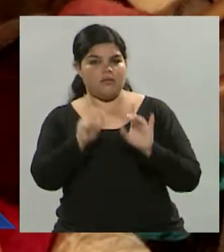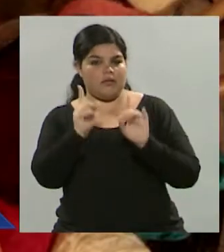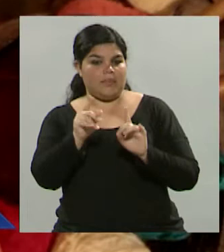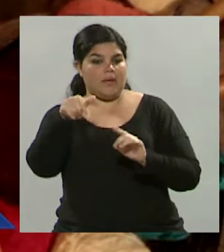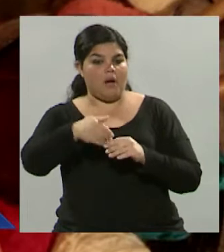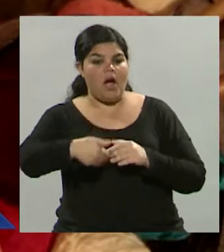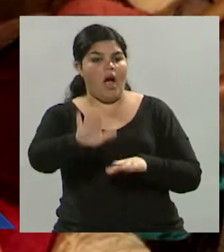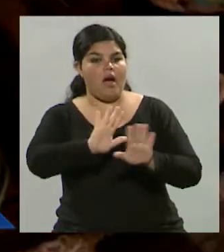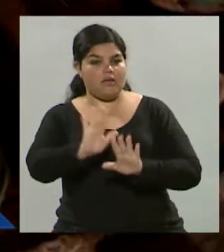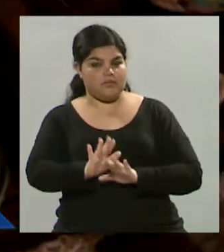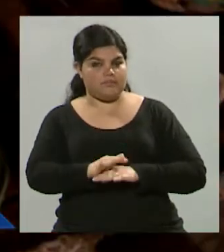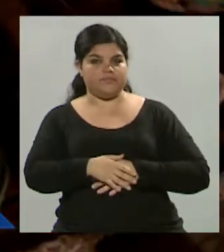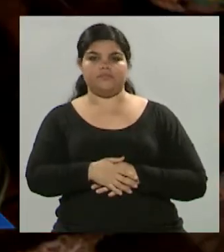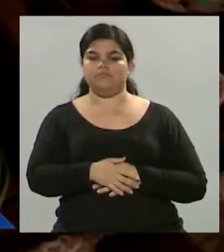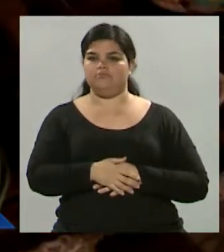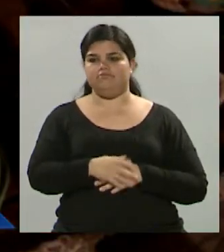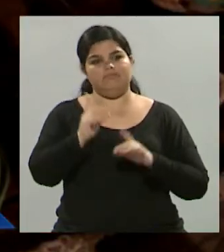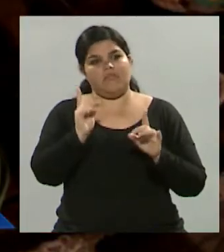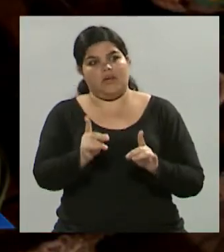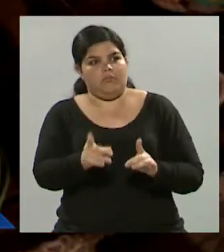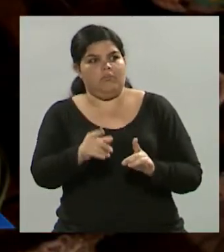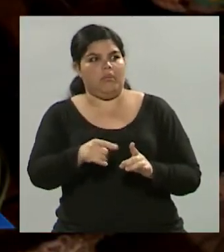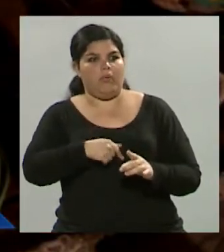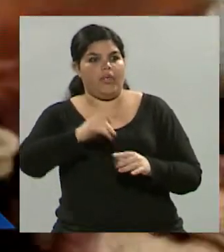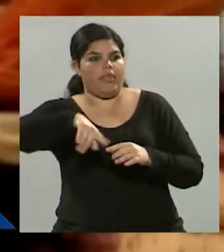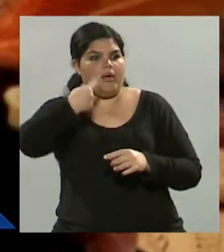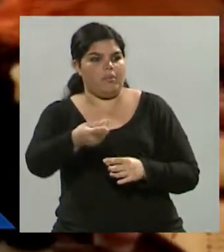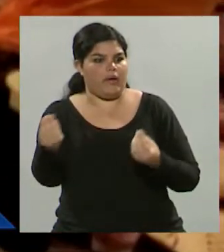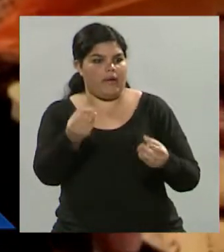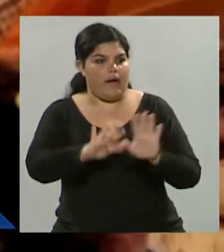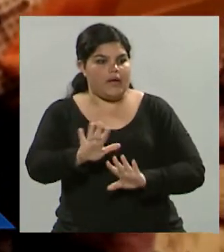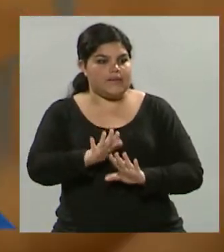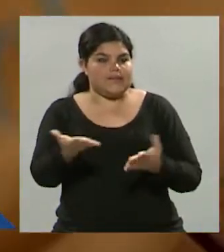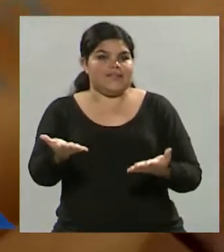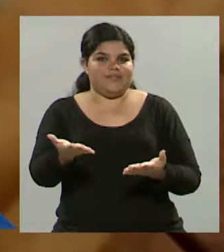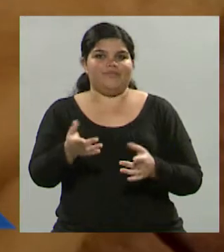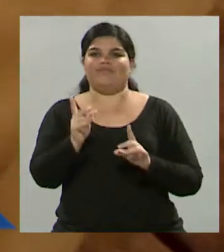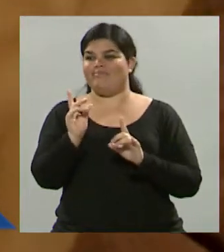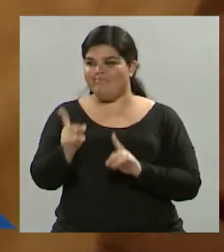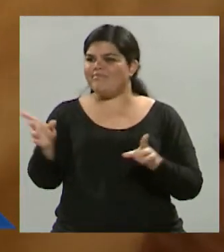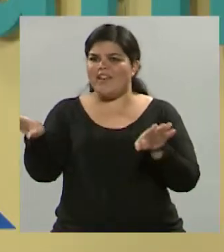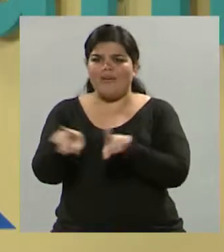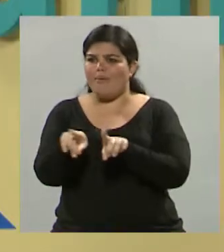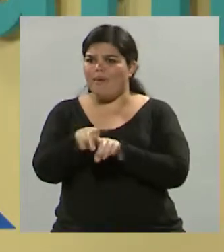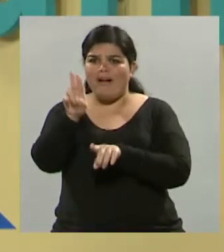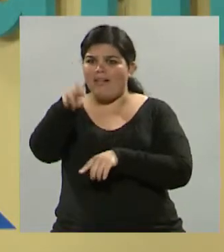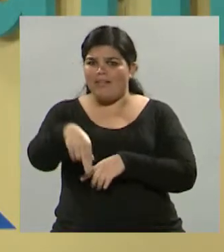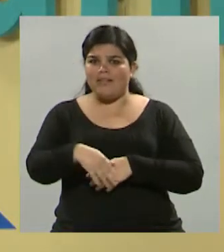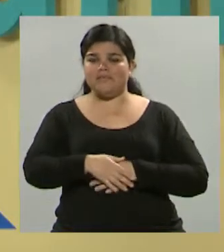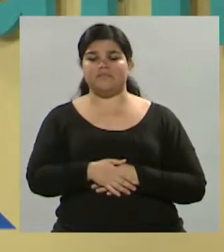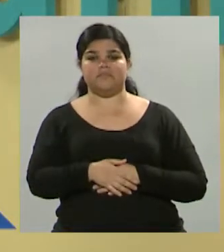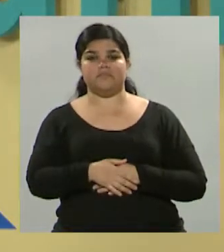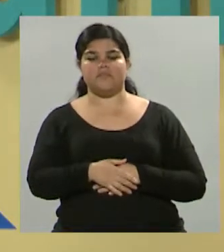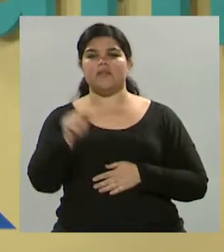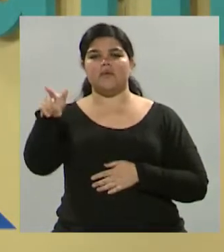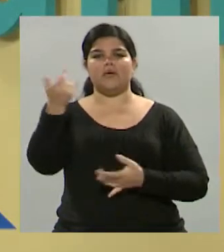hacer? Es lo primero que surge cuando estamos haciendo algo, bueno, ¿qué viene después? Uno se apura, claro. Exacto. Gabriela hablaba de la existencia y